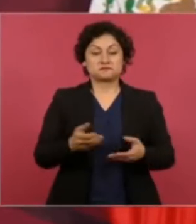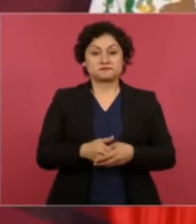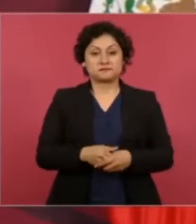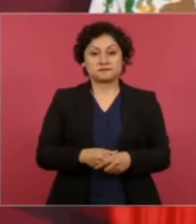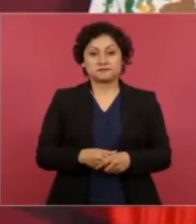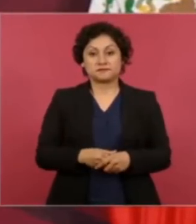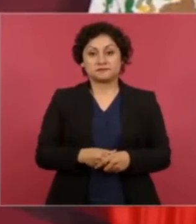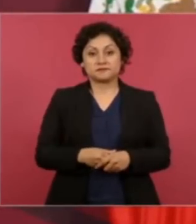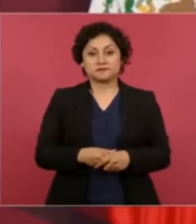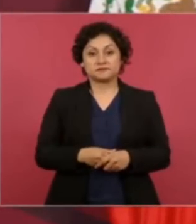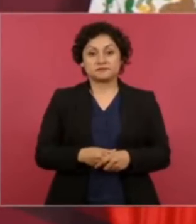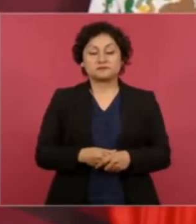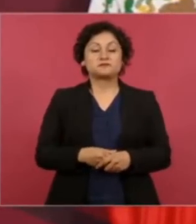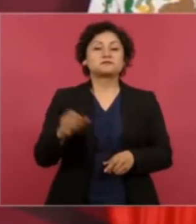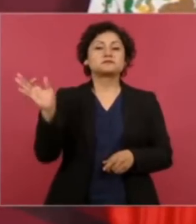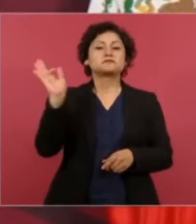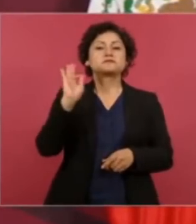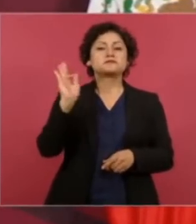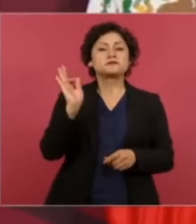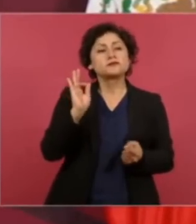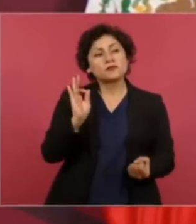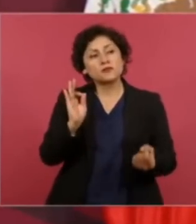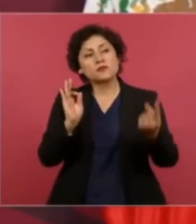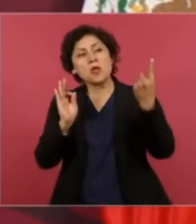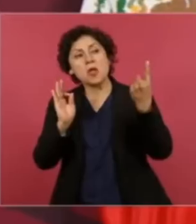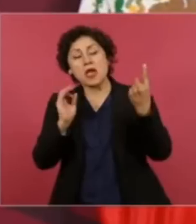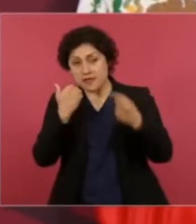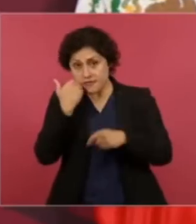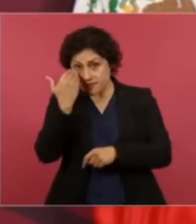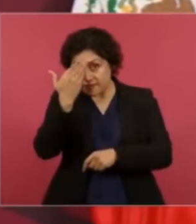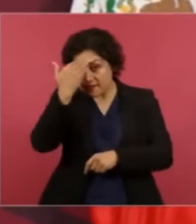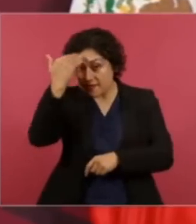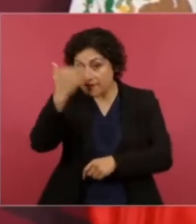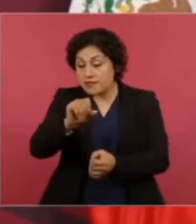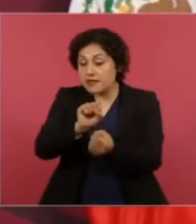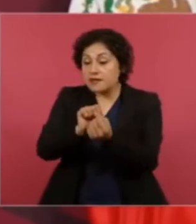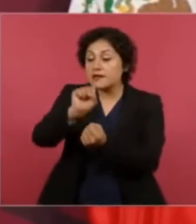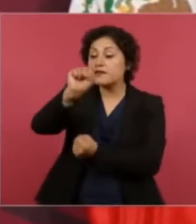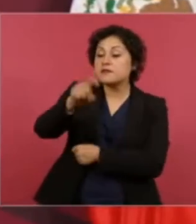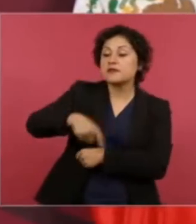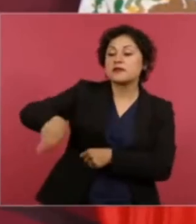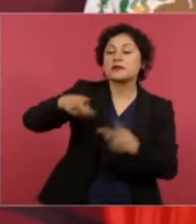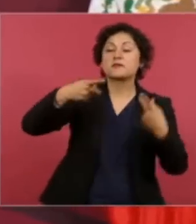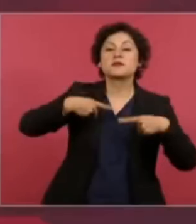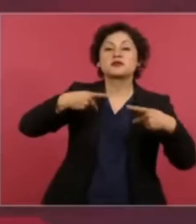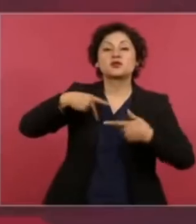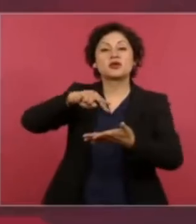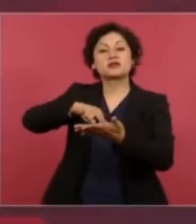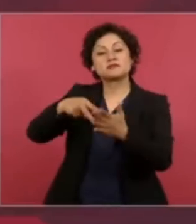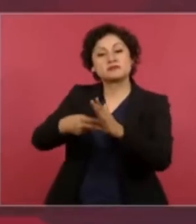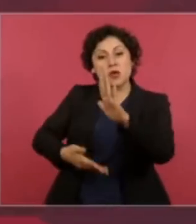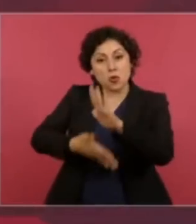que se den a conocer los bienes de los constructores del aeropuerto que